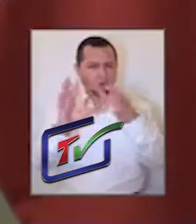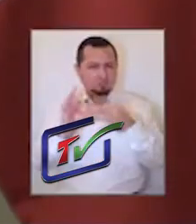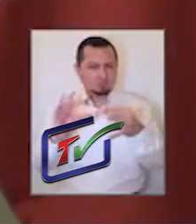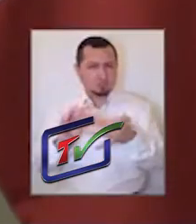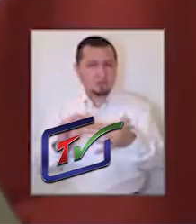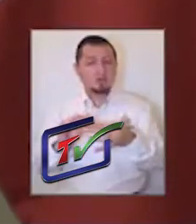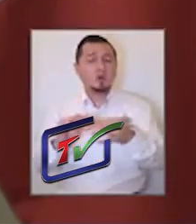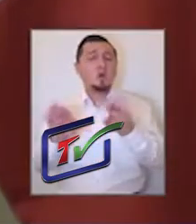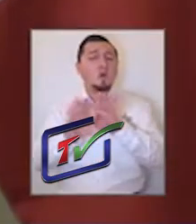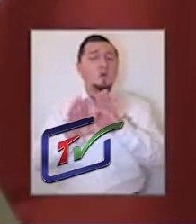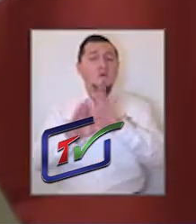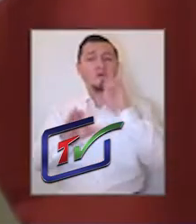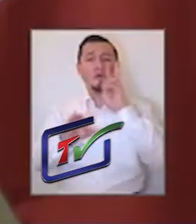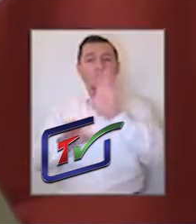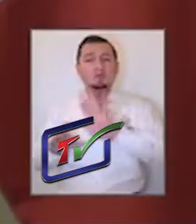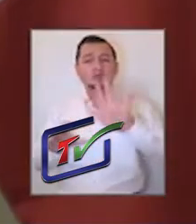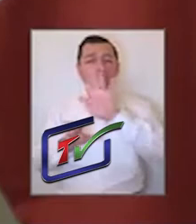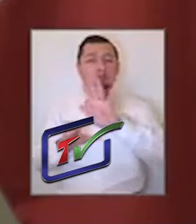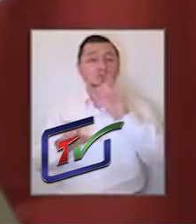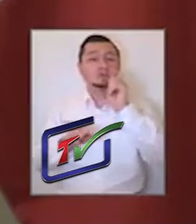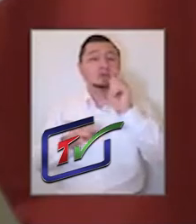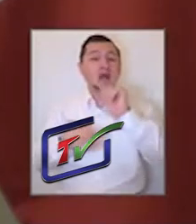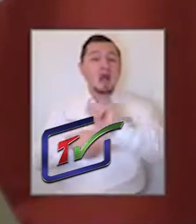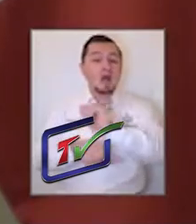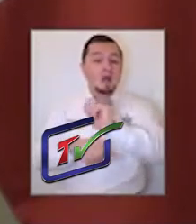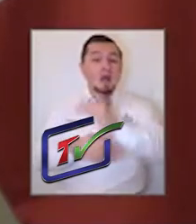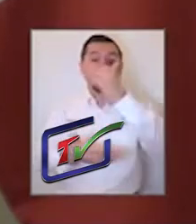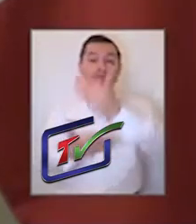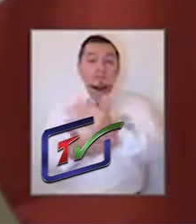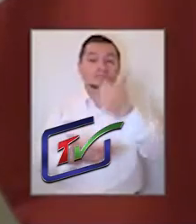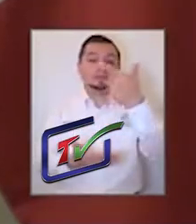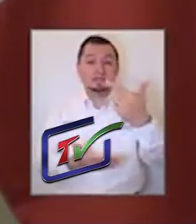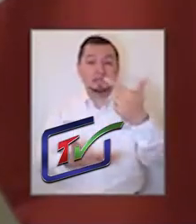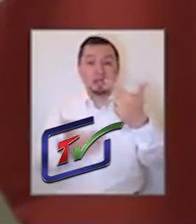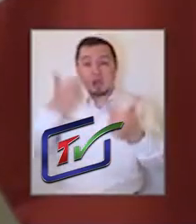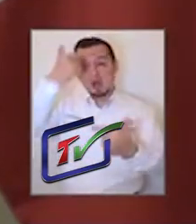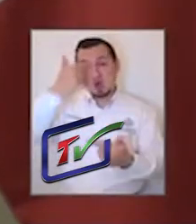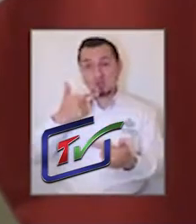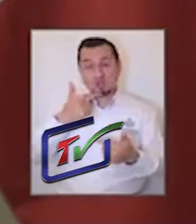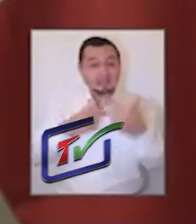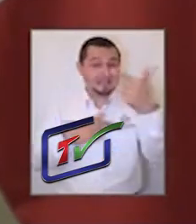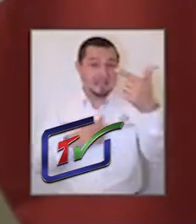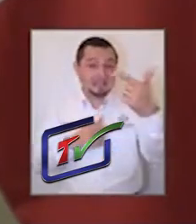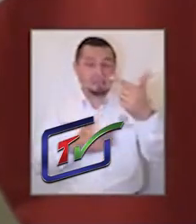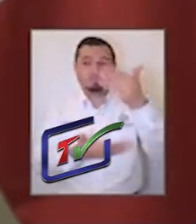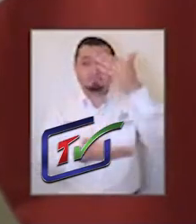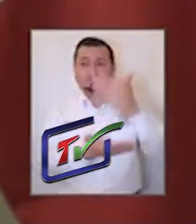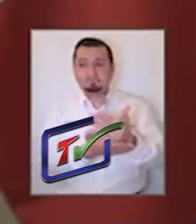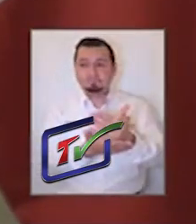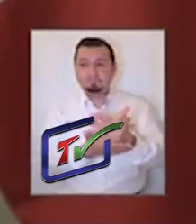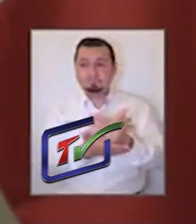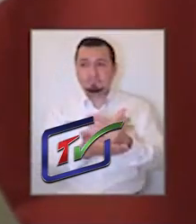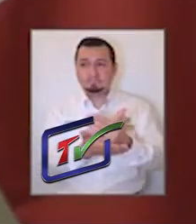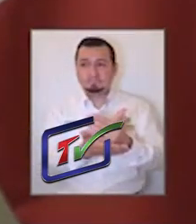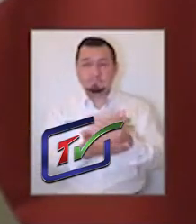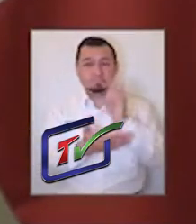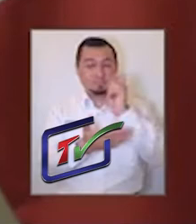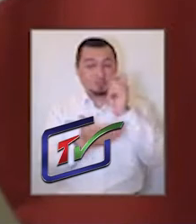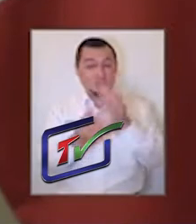transporte. Pero las actividades en general se suspenden a partir de las 7 de la noche.